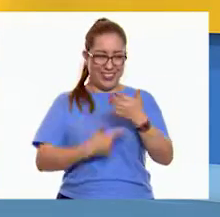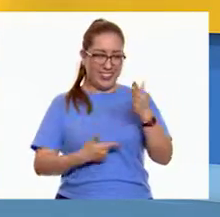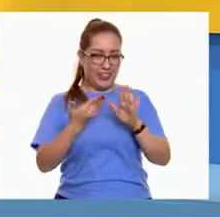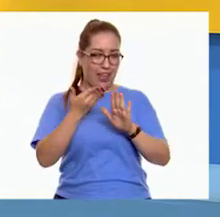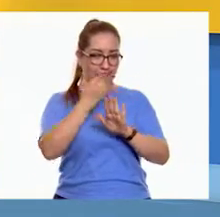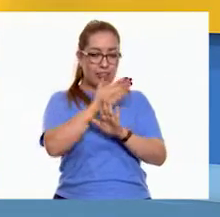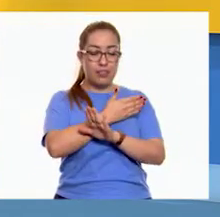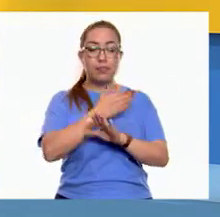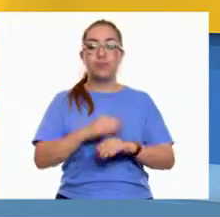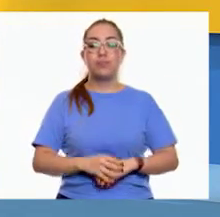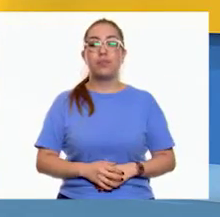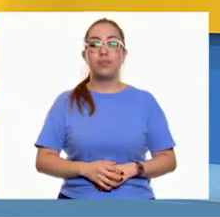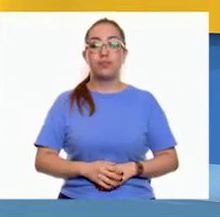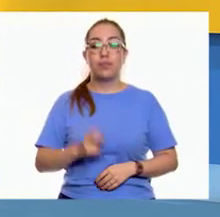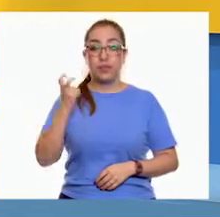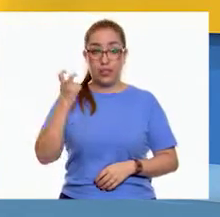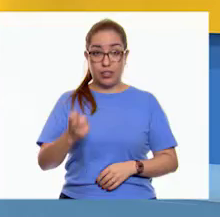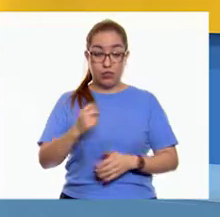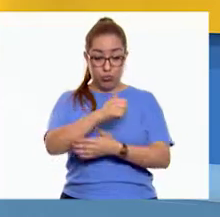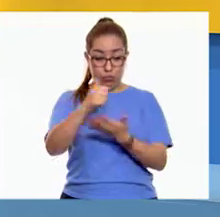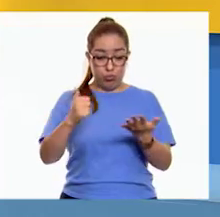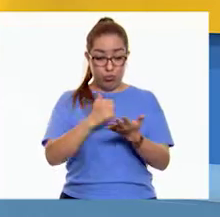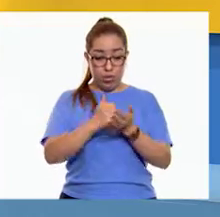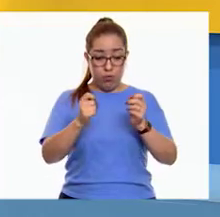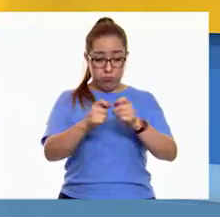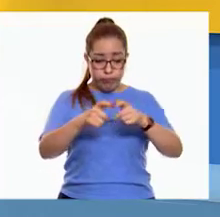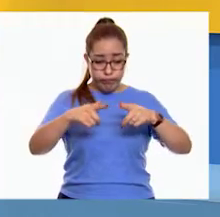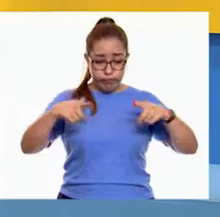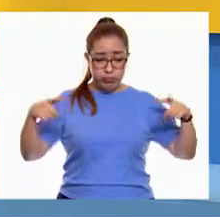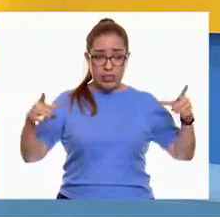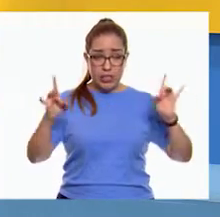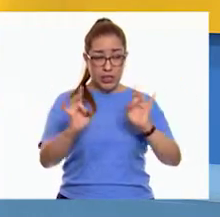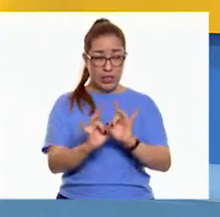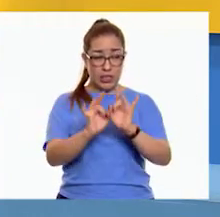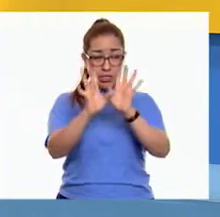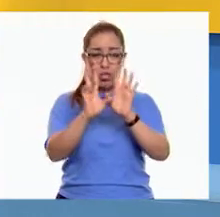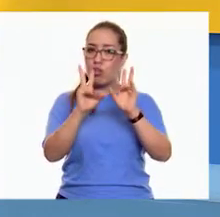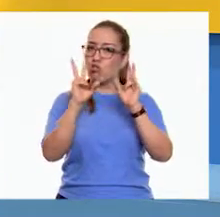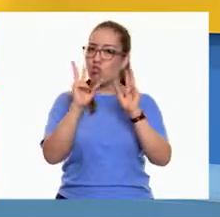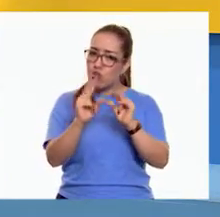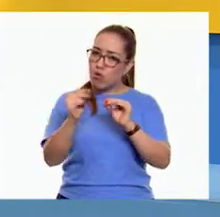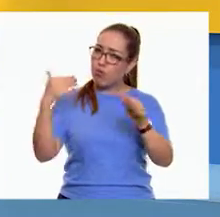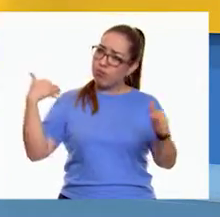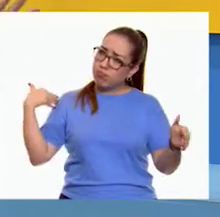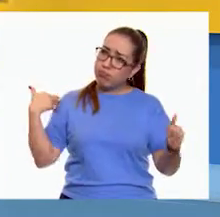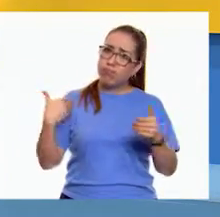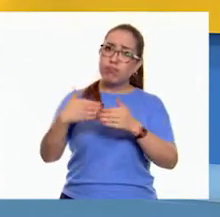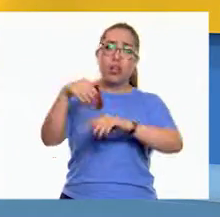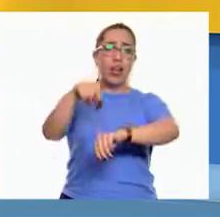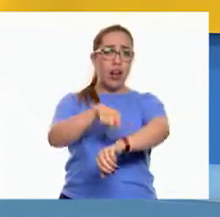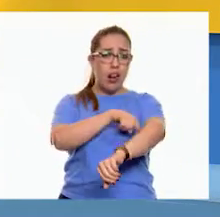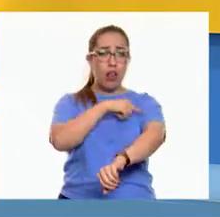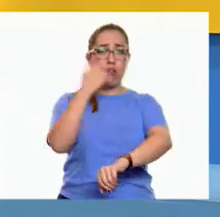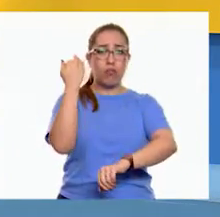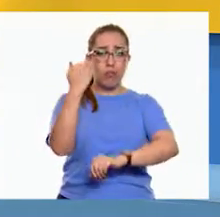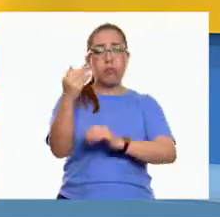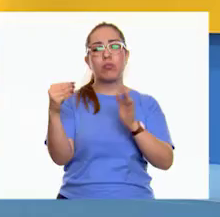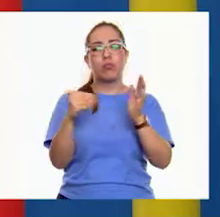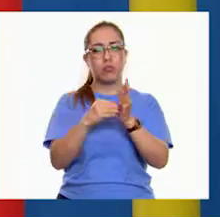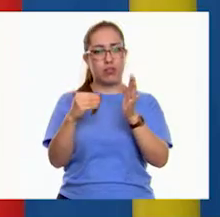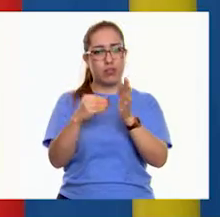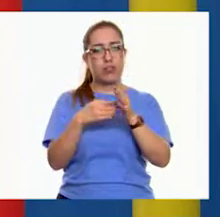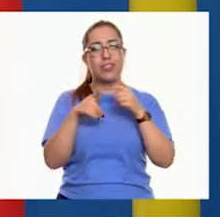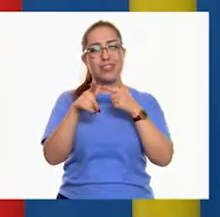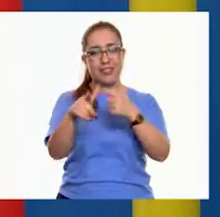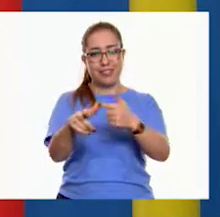expansión urbana no sucedió en un momento específico, sino que fue un proceso de largo plazo que continúa aún en nuestros días.